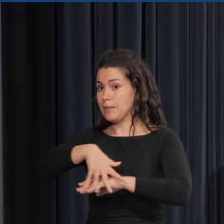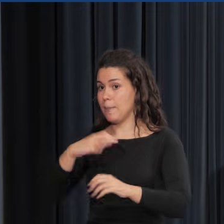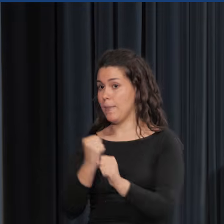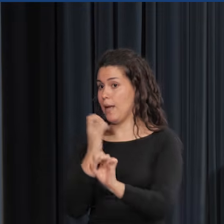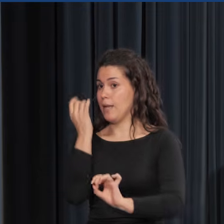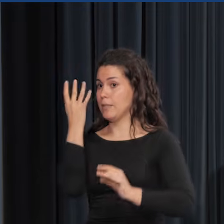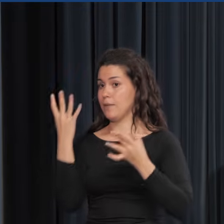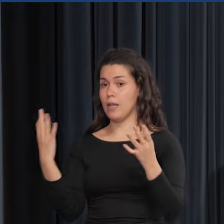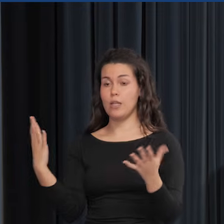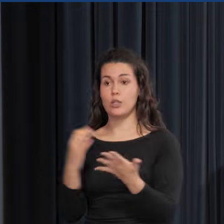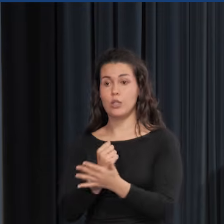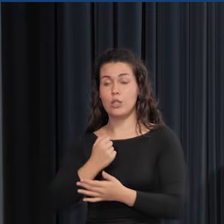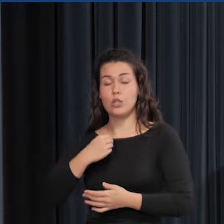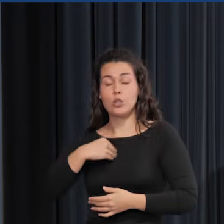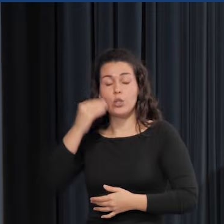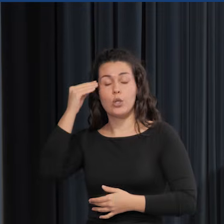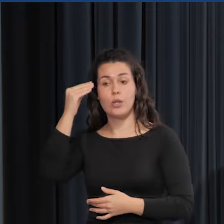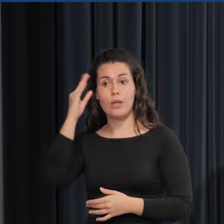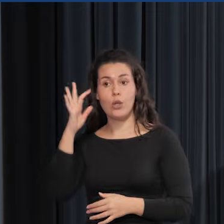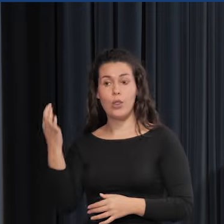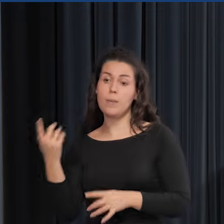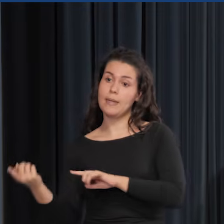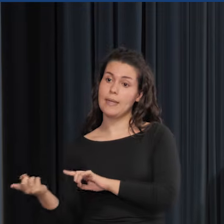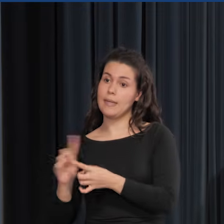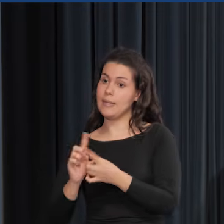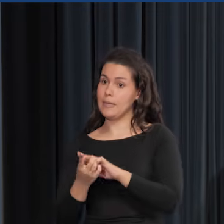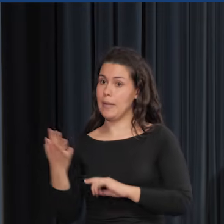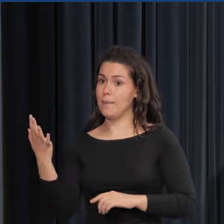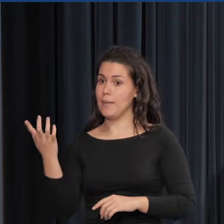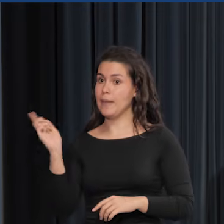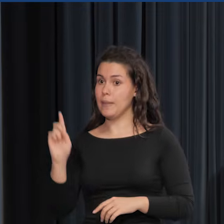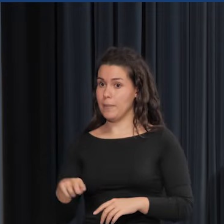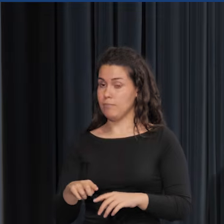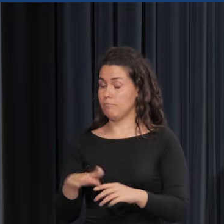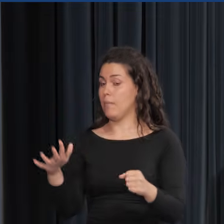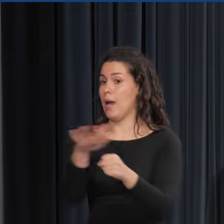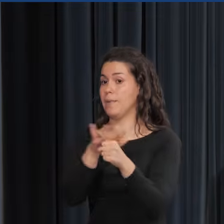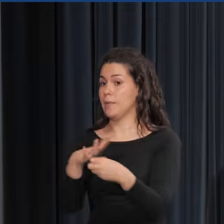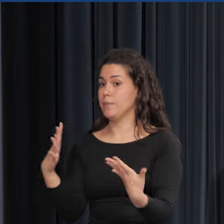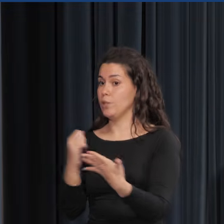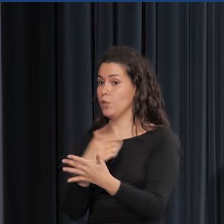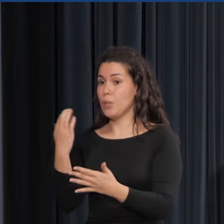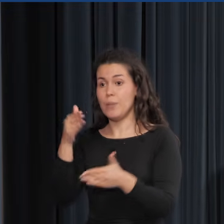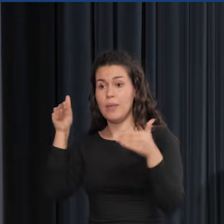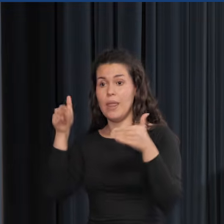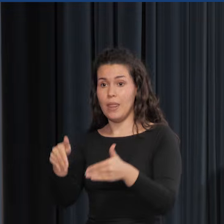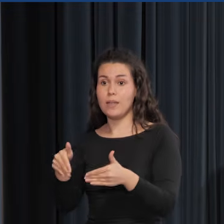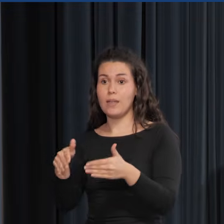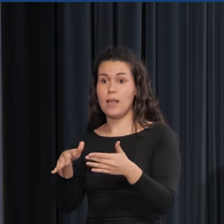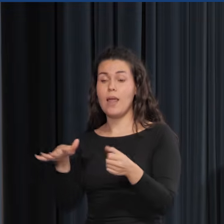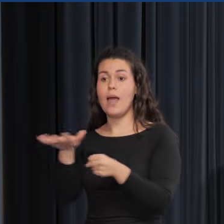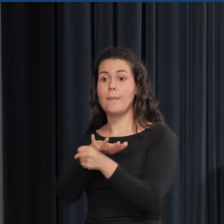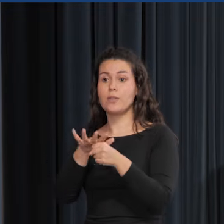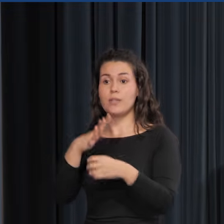tiene que ser en el lado inverso, es decir, todas las actividades tienen que pensar en materia de seguridad y salud. Entonces, bueno, pues